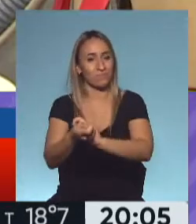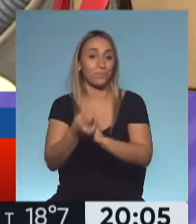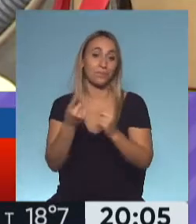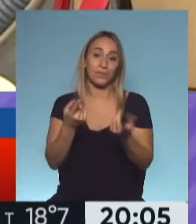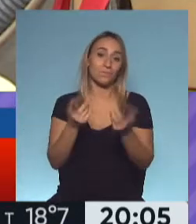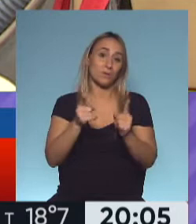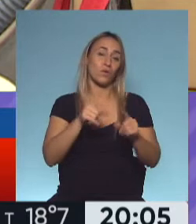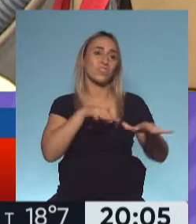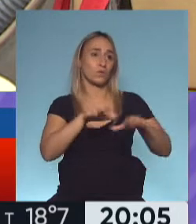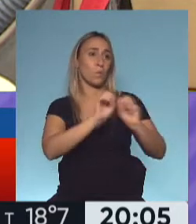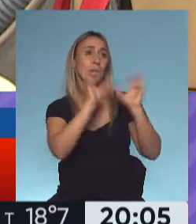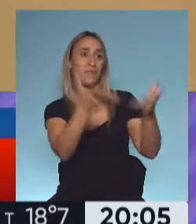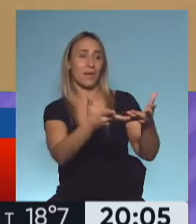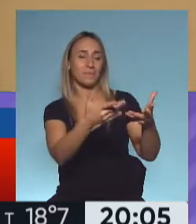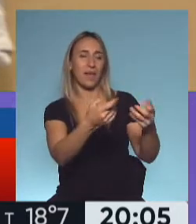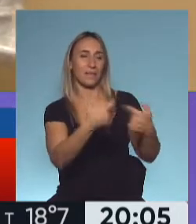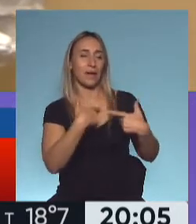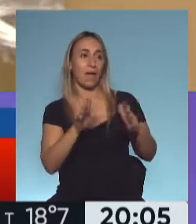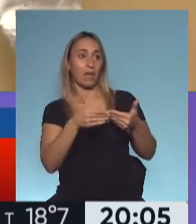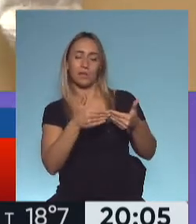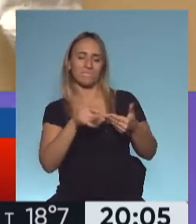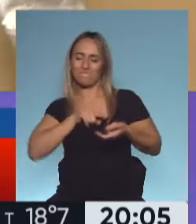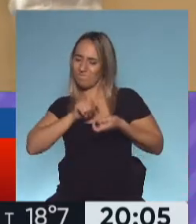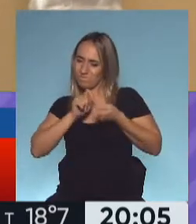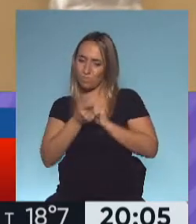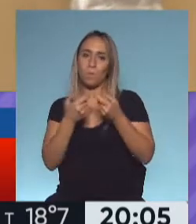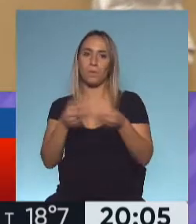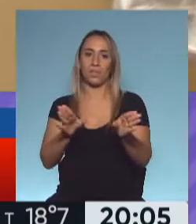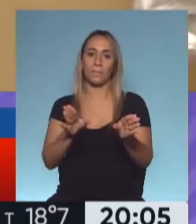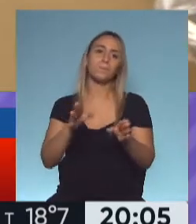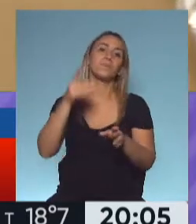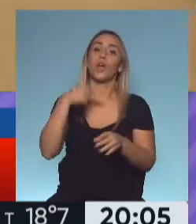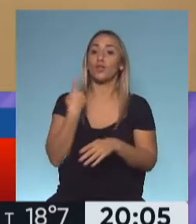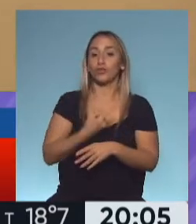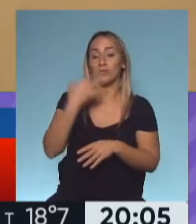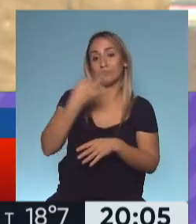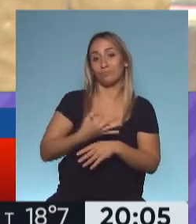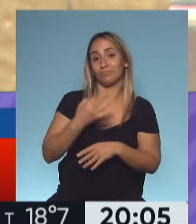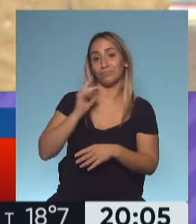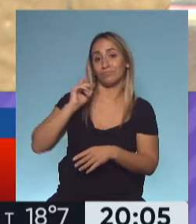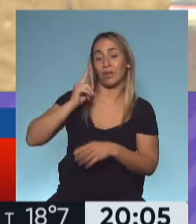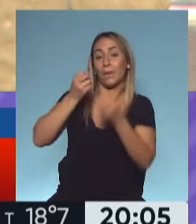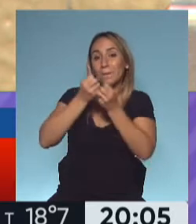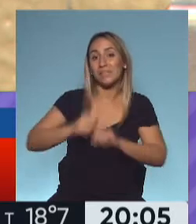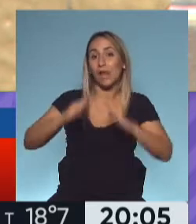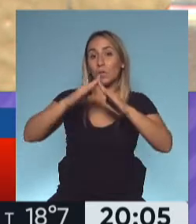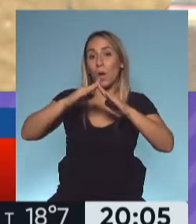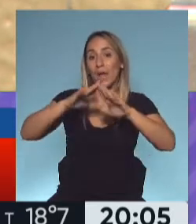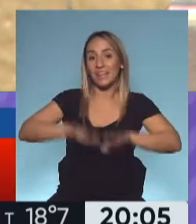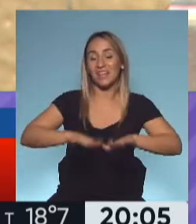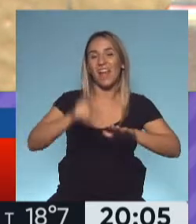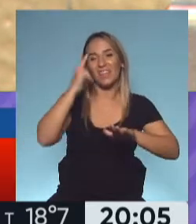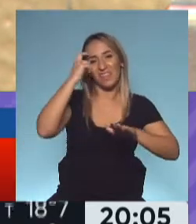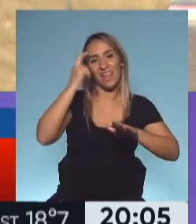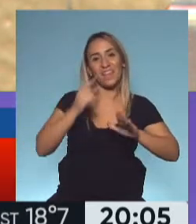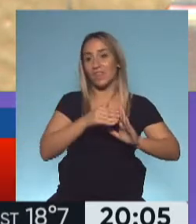como la pandemia. Nosotros pusimos desde el Ministerio 10 días después de poner en marcha la cuarentena del año pasado, en marzo